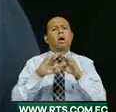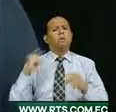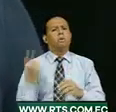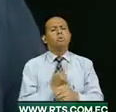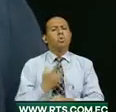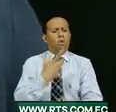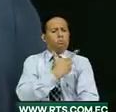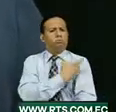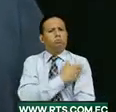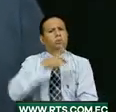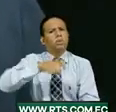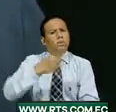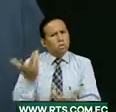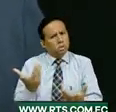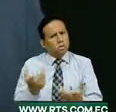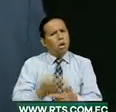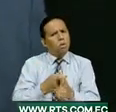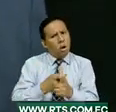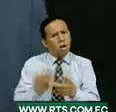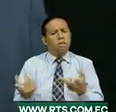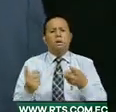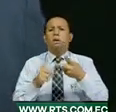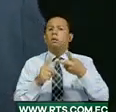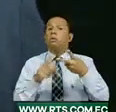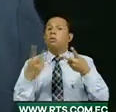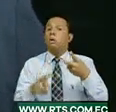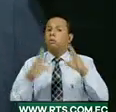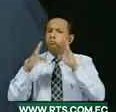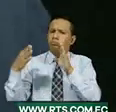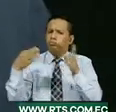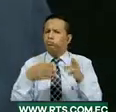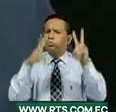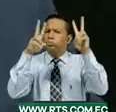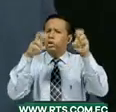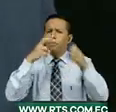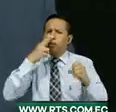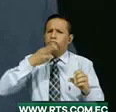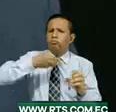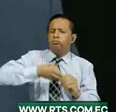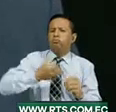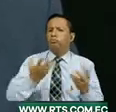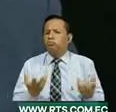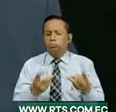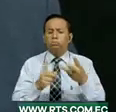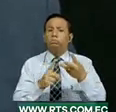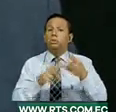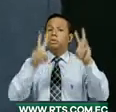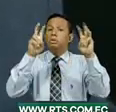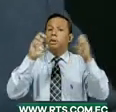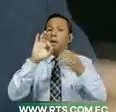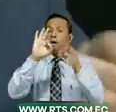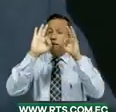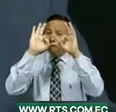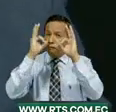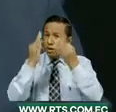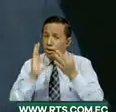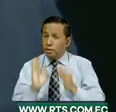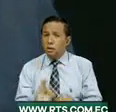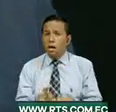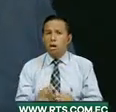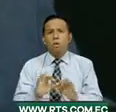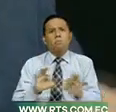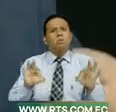Segundo, el tema de la focalización del combustible. El segundo tema es el tema financiero, que tiene que haber una hoja de ruta